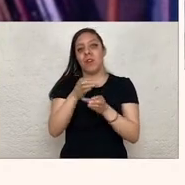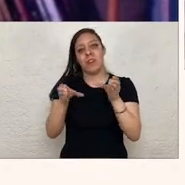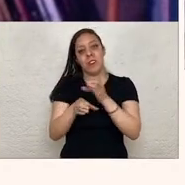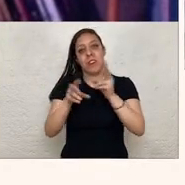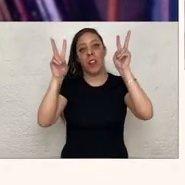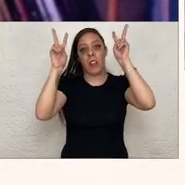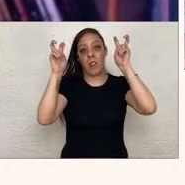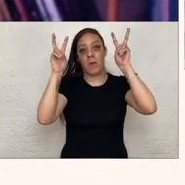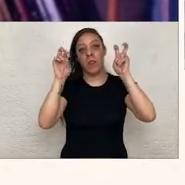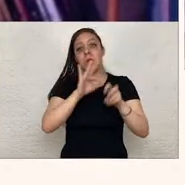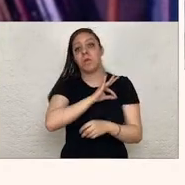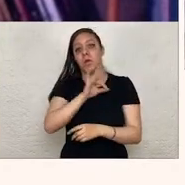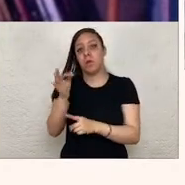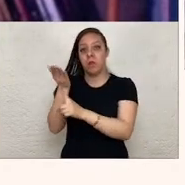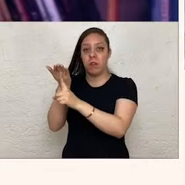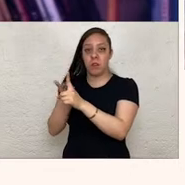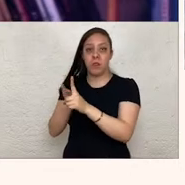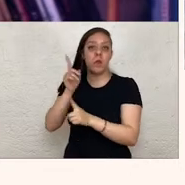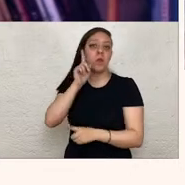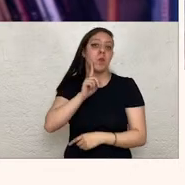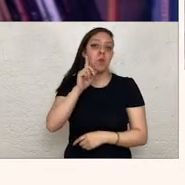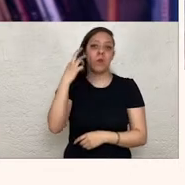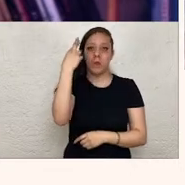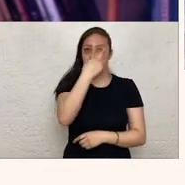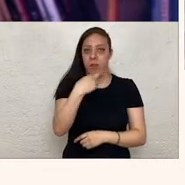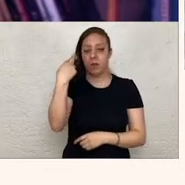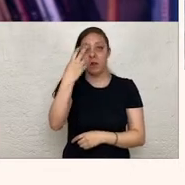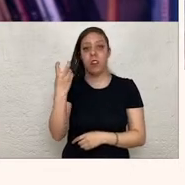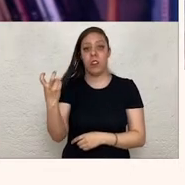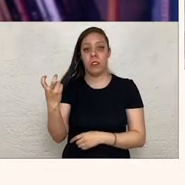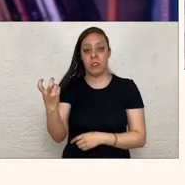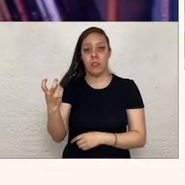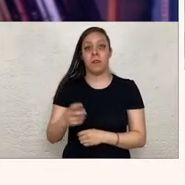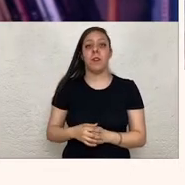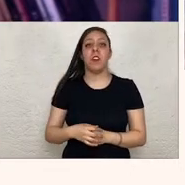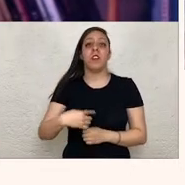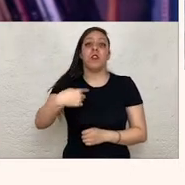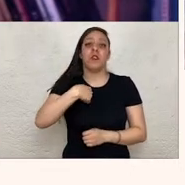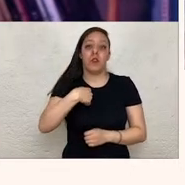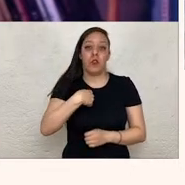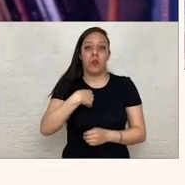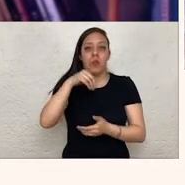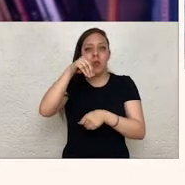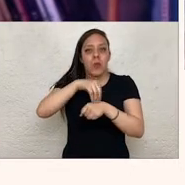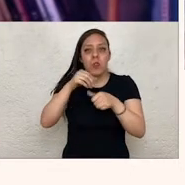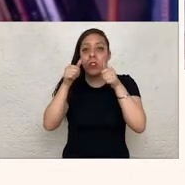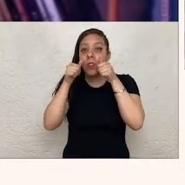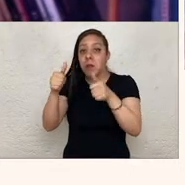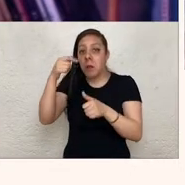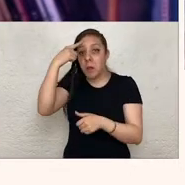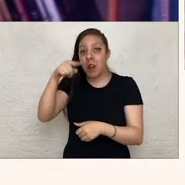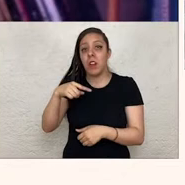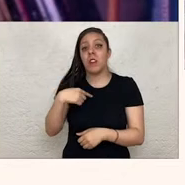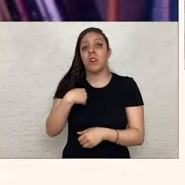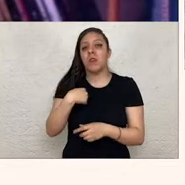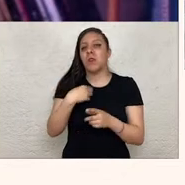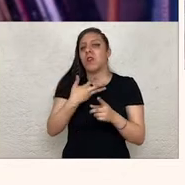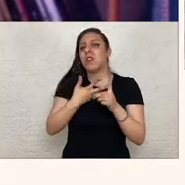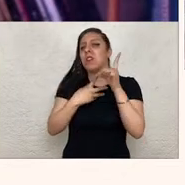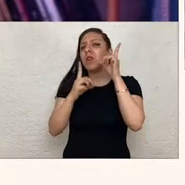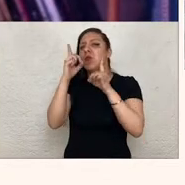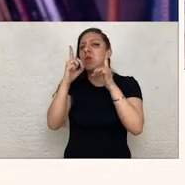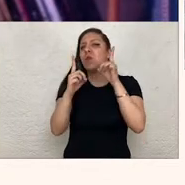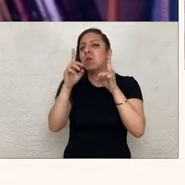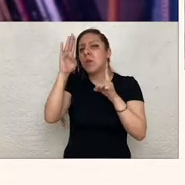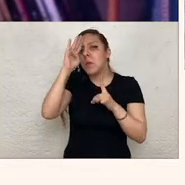elementos para problematizar esta figura a este personaje. Y escuchándolas me surge quizá la